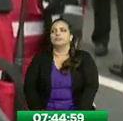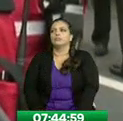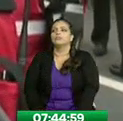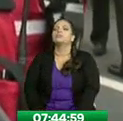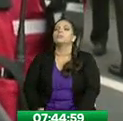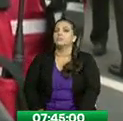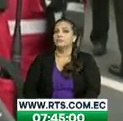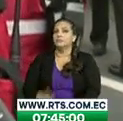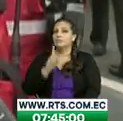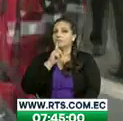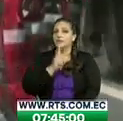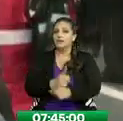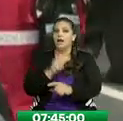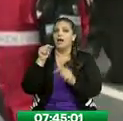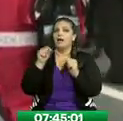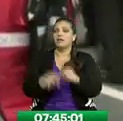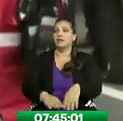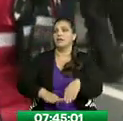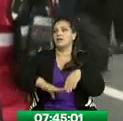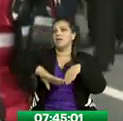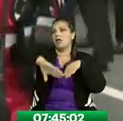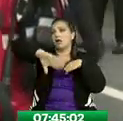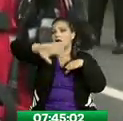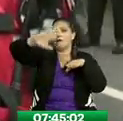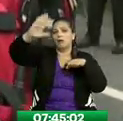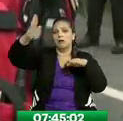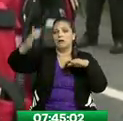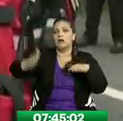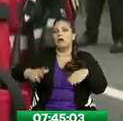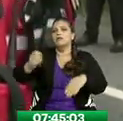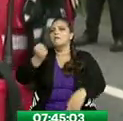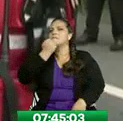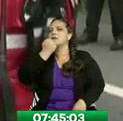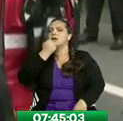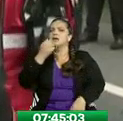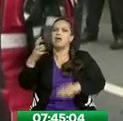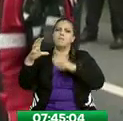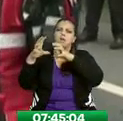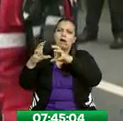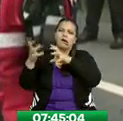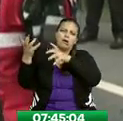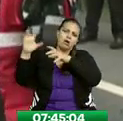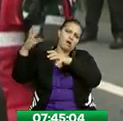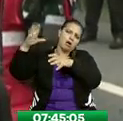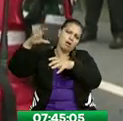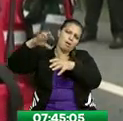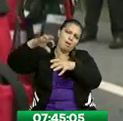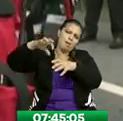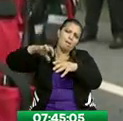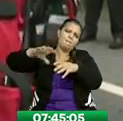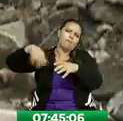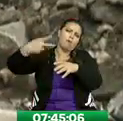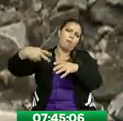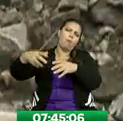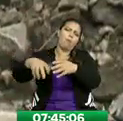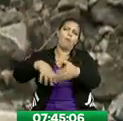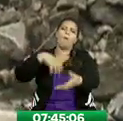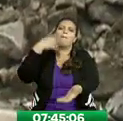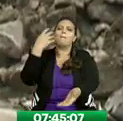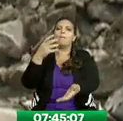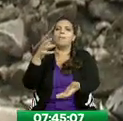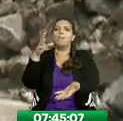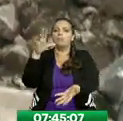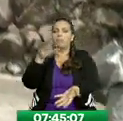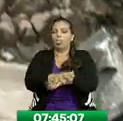de rocas en el punto. Y al momento estamos coordinando la llegada de drones para hacer un análisis en la parte superior. Un